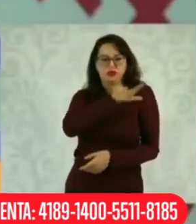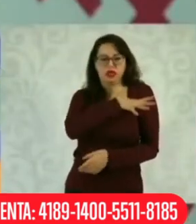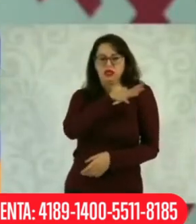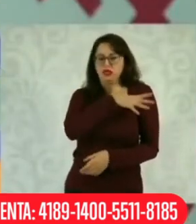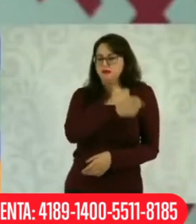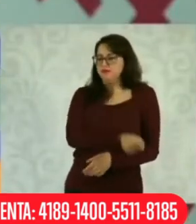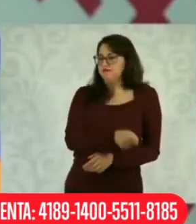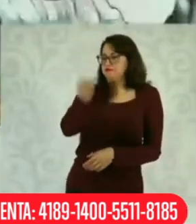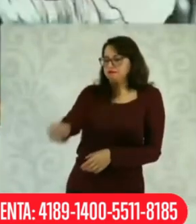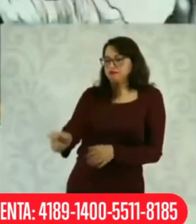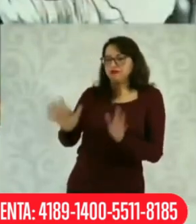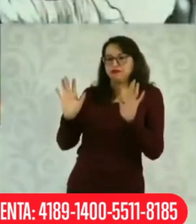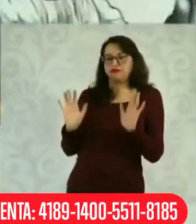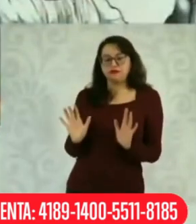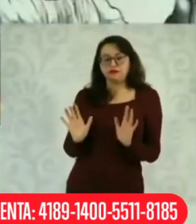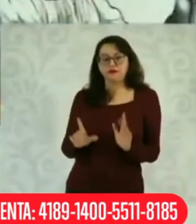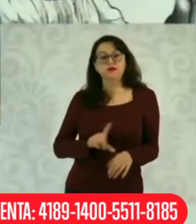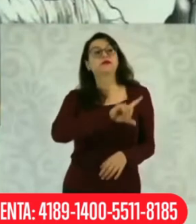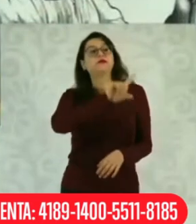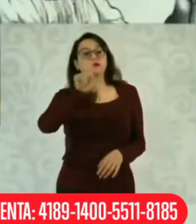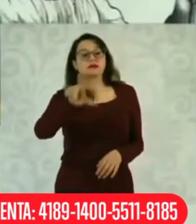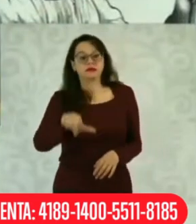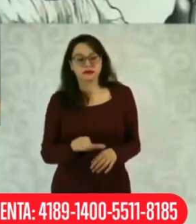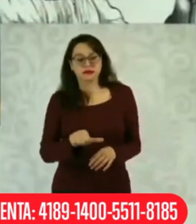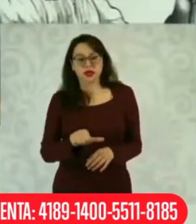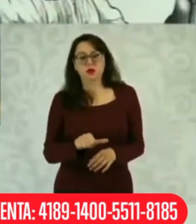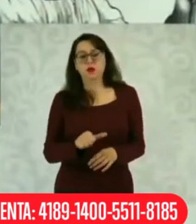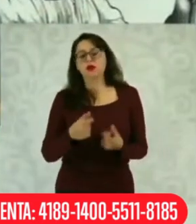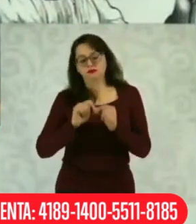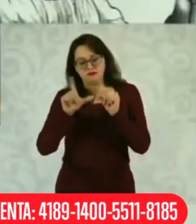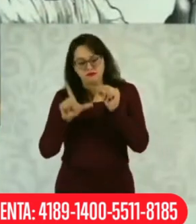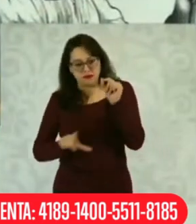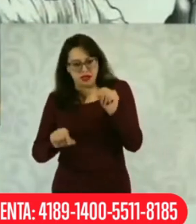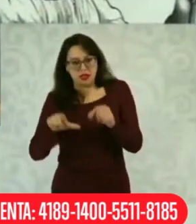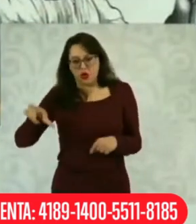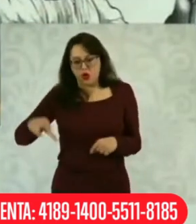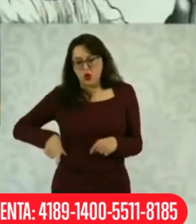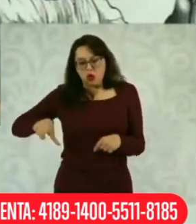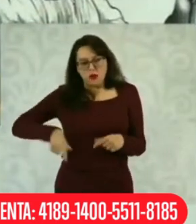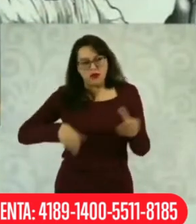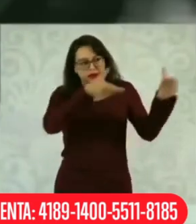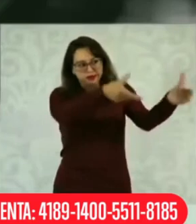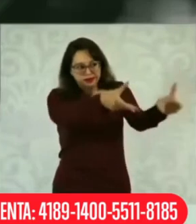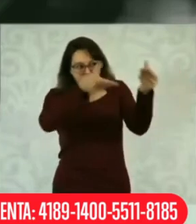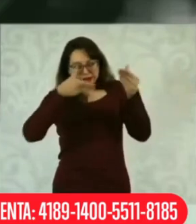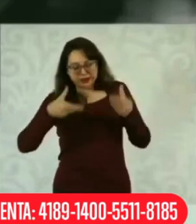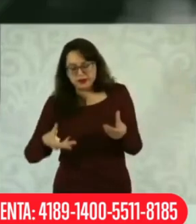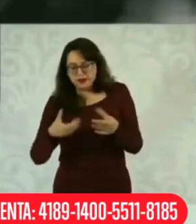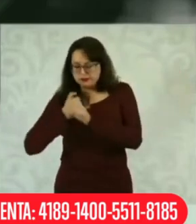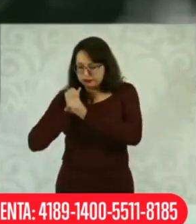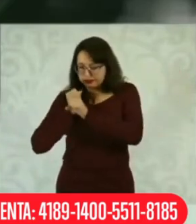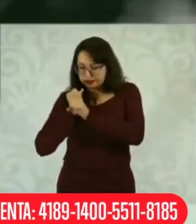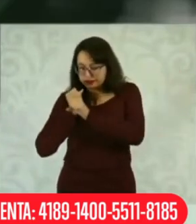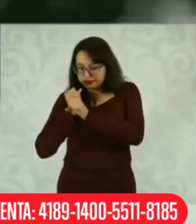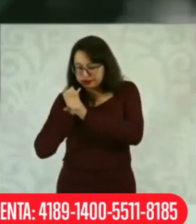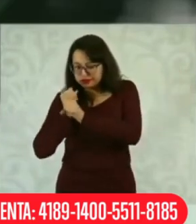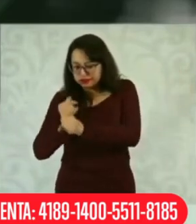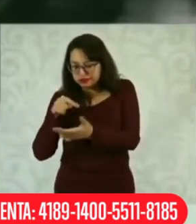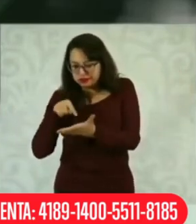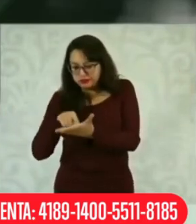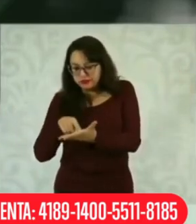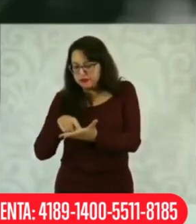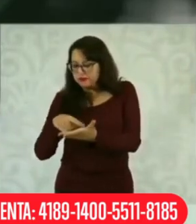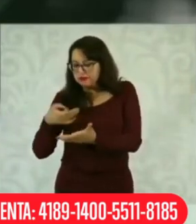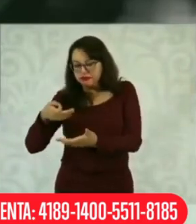gobierno de México hizo la investigación y le demostró al gobierno de los Estados Unidos que esas pruebas